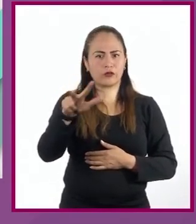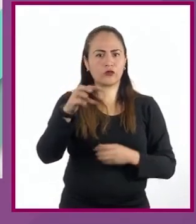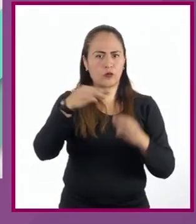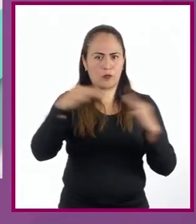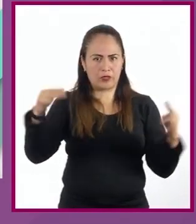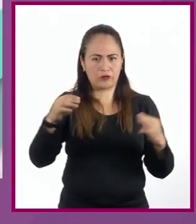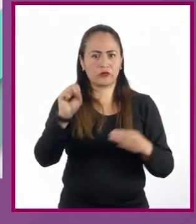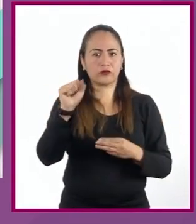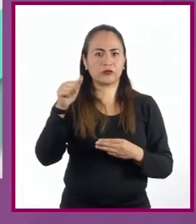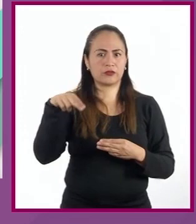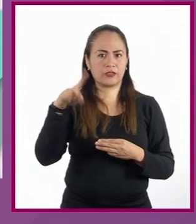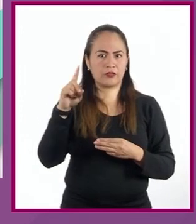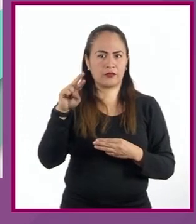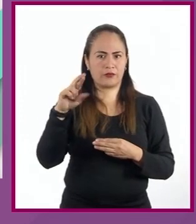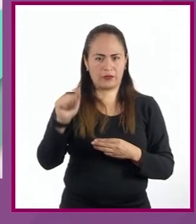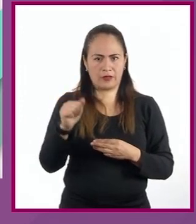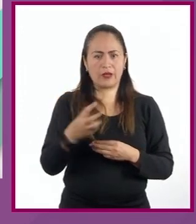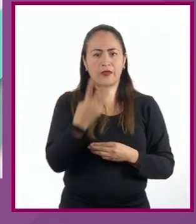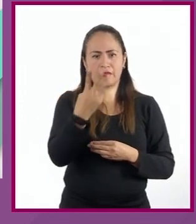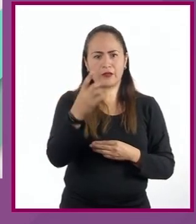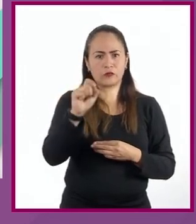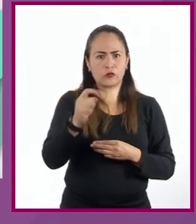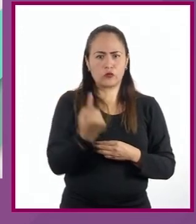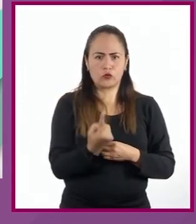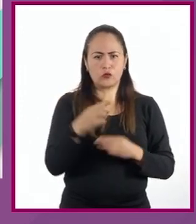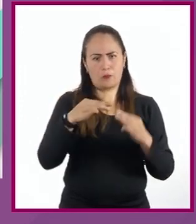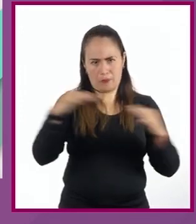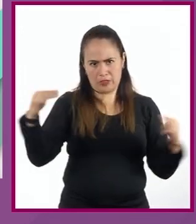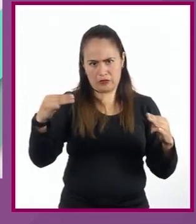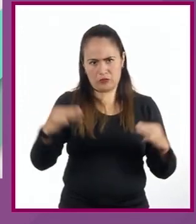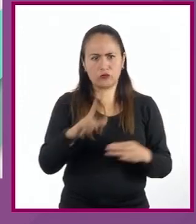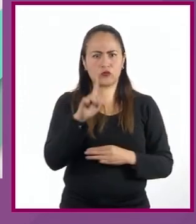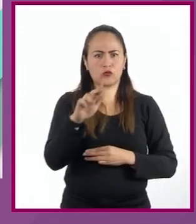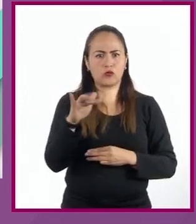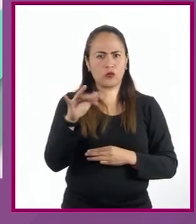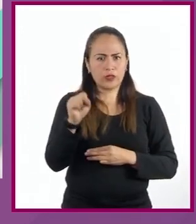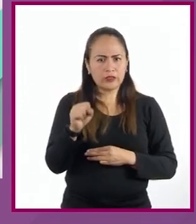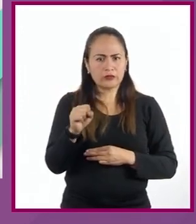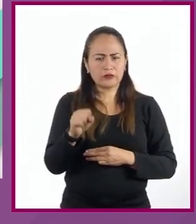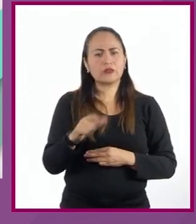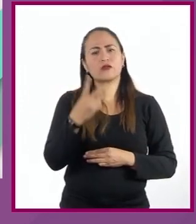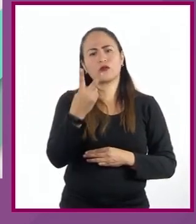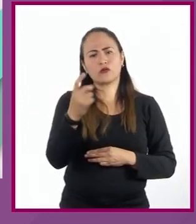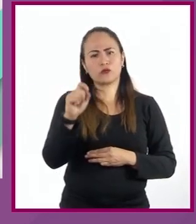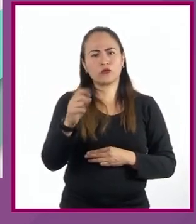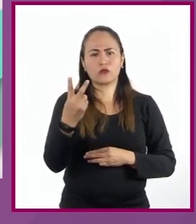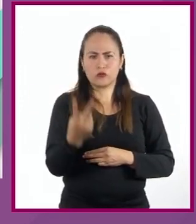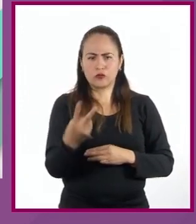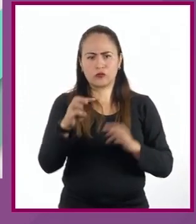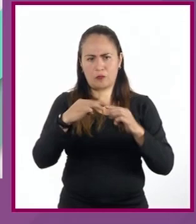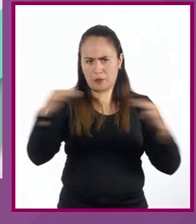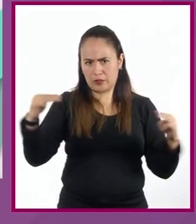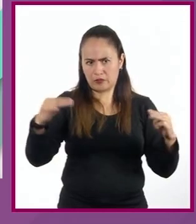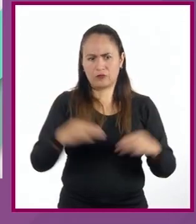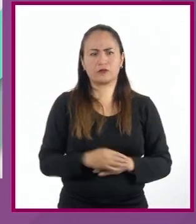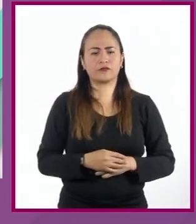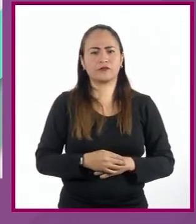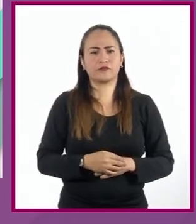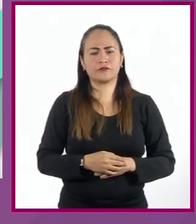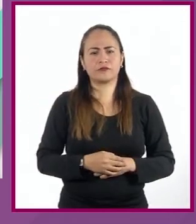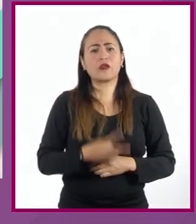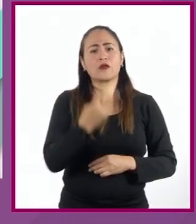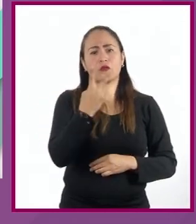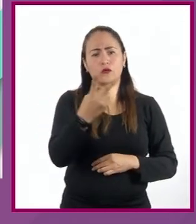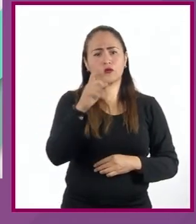cuerda de Sandra mide 3.1 metros. La cuerda de Luis mide 2.2 metros.